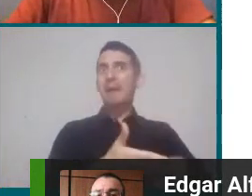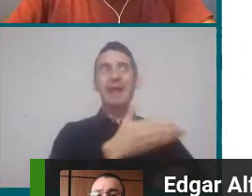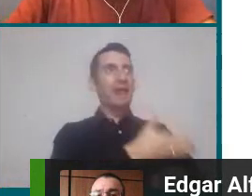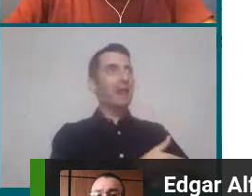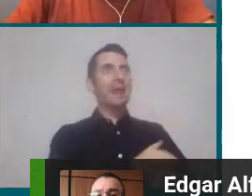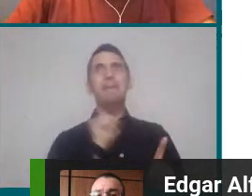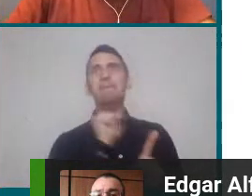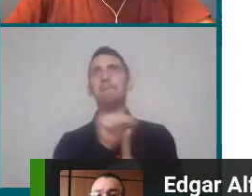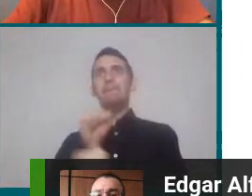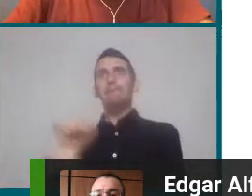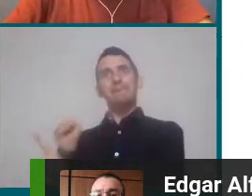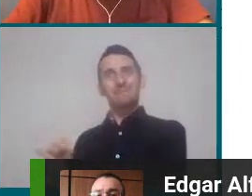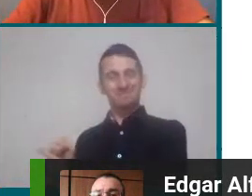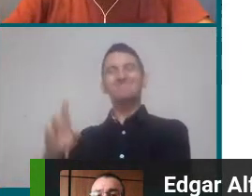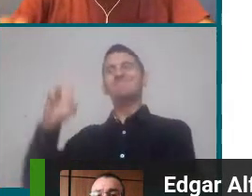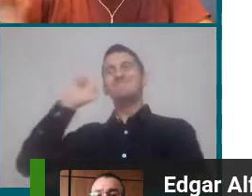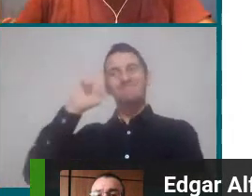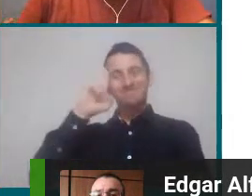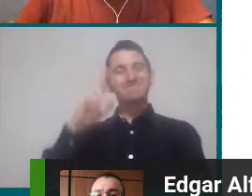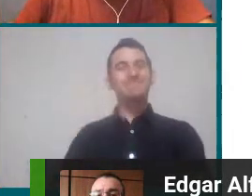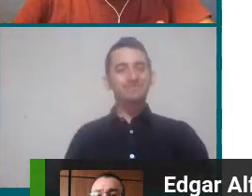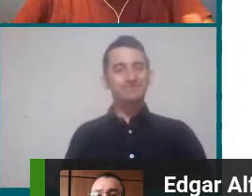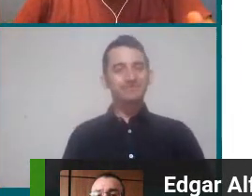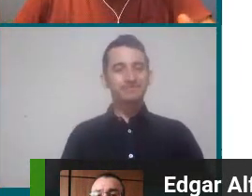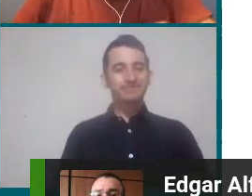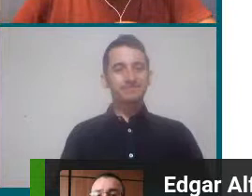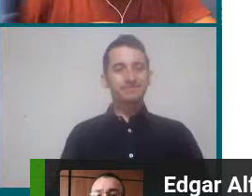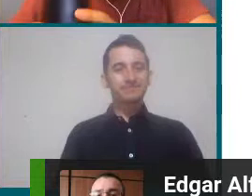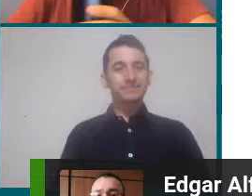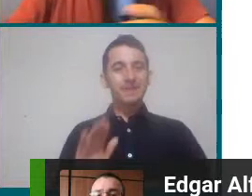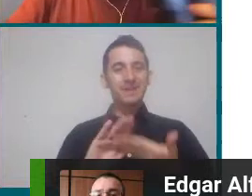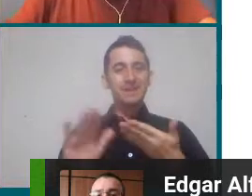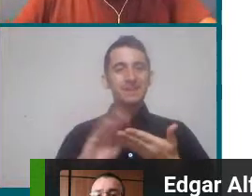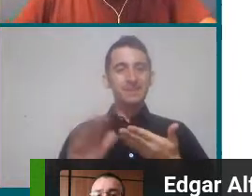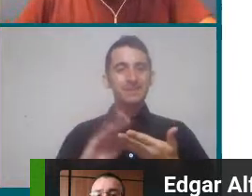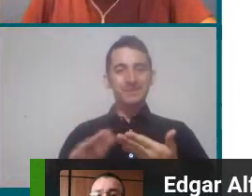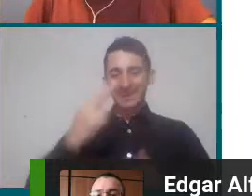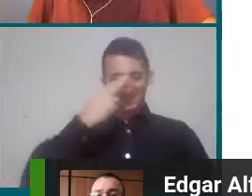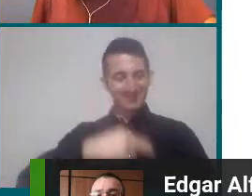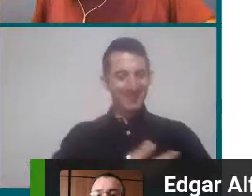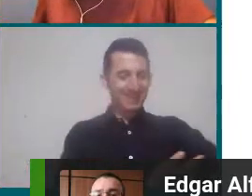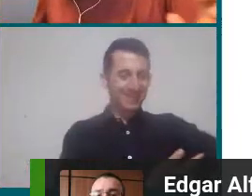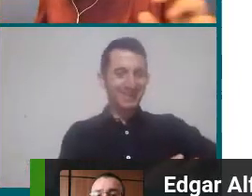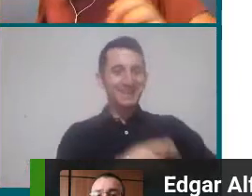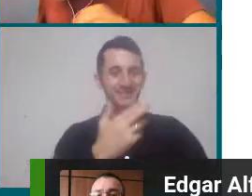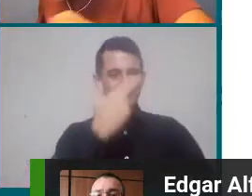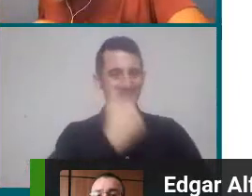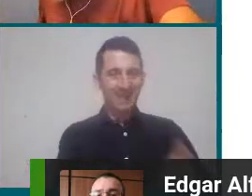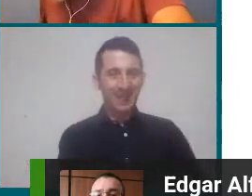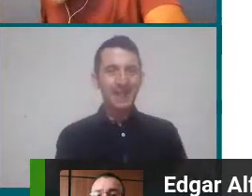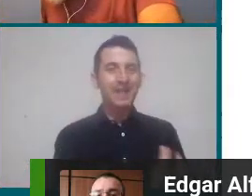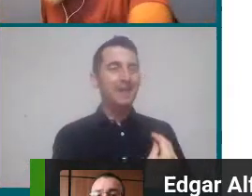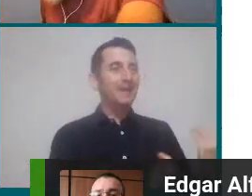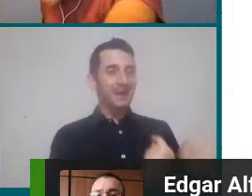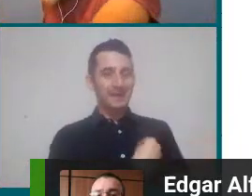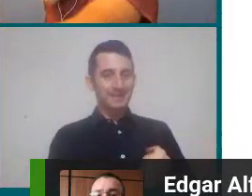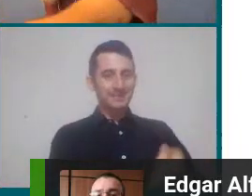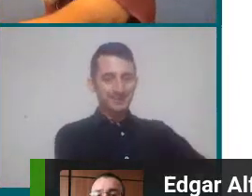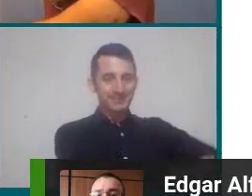cuenta. Claro. Perdón, que acaba de aparecer mi hija pequeña por aquí.